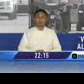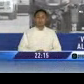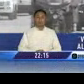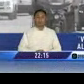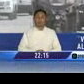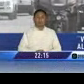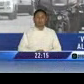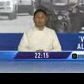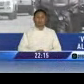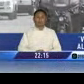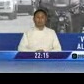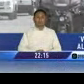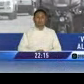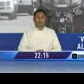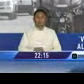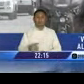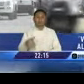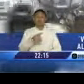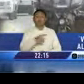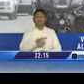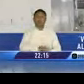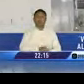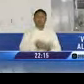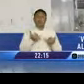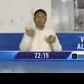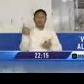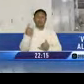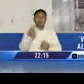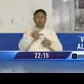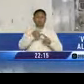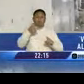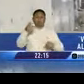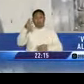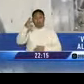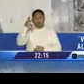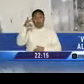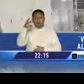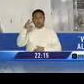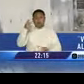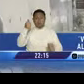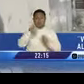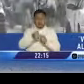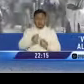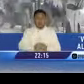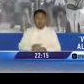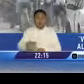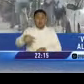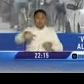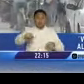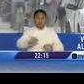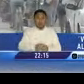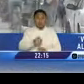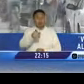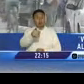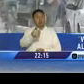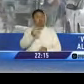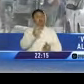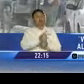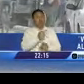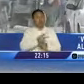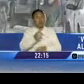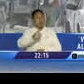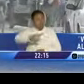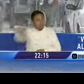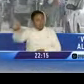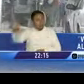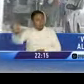Y tras que en la ladrillera solo logramos hacer tomas de lejos, porque de cerca fuimos advertidos por motorizados que pidieron que salgamos de la